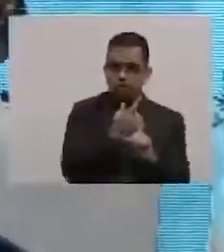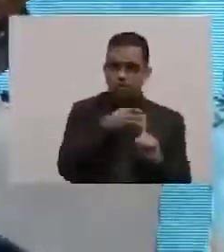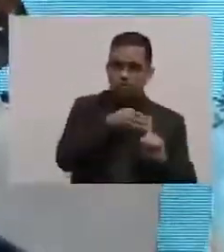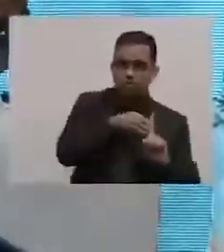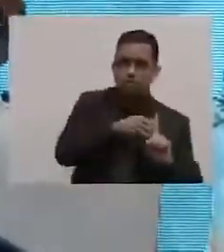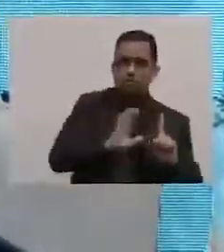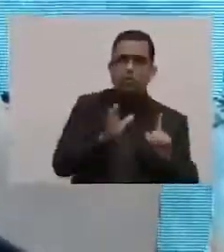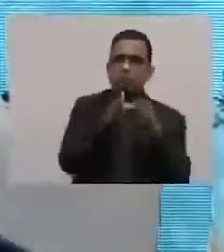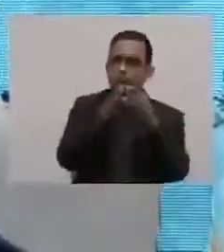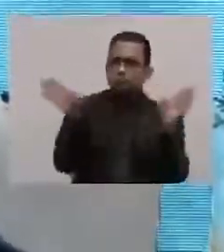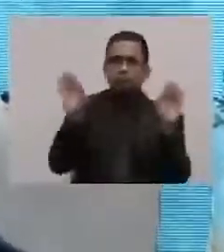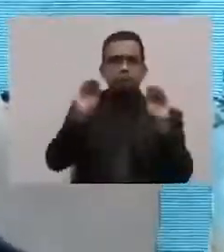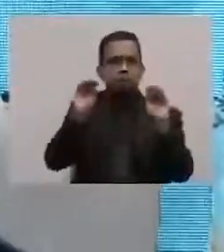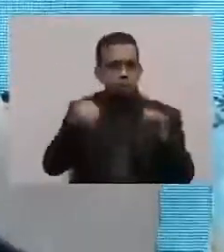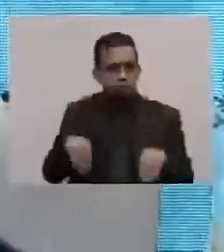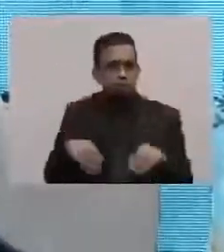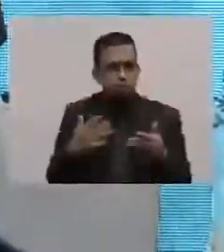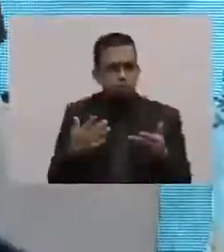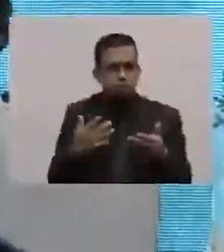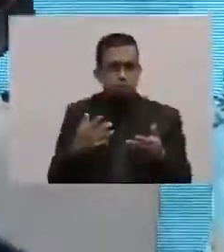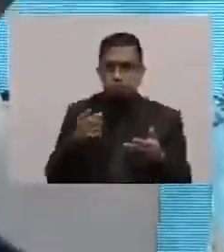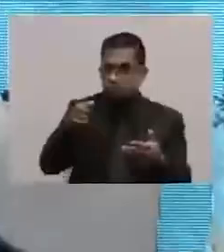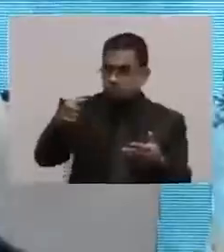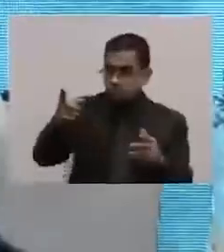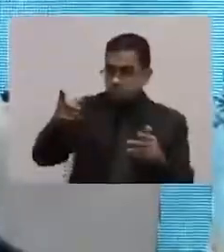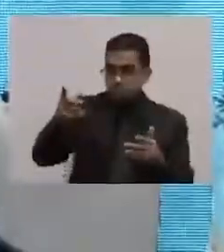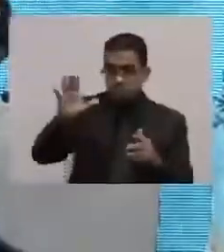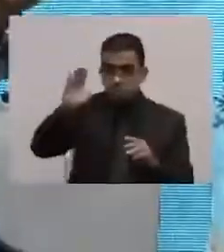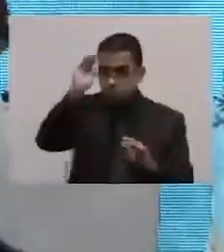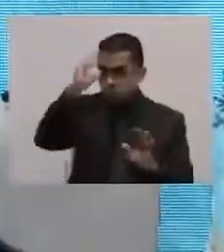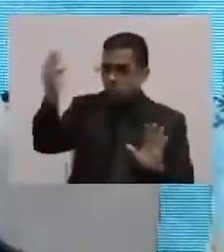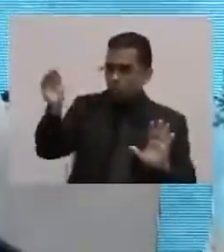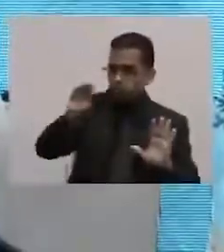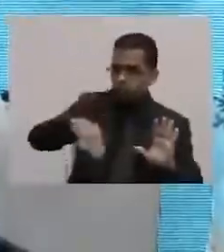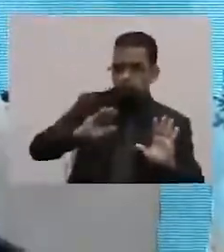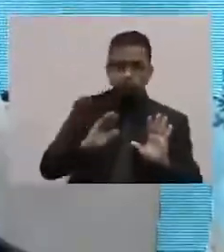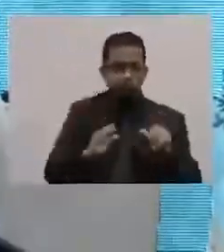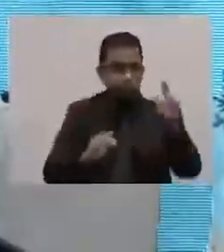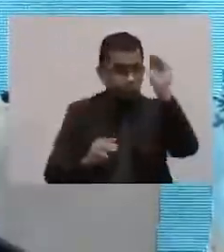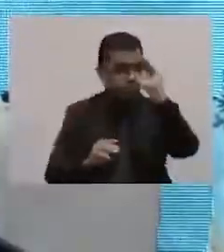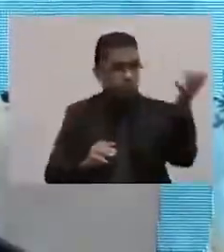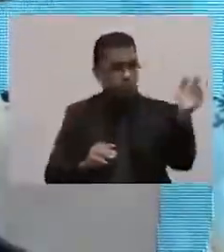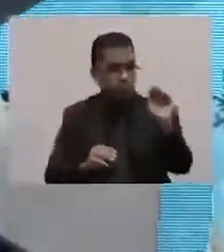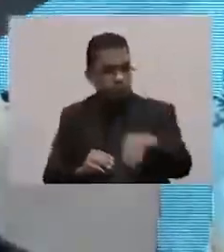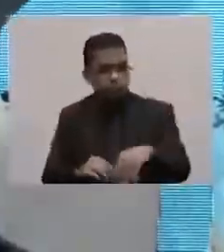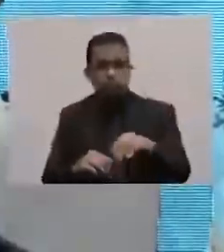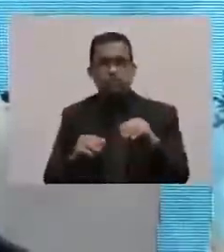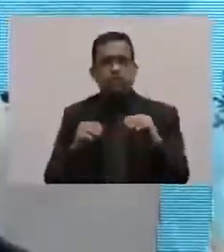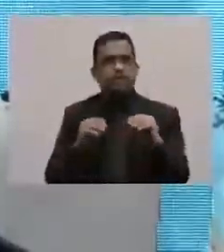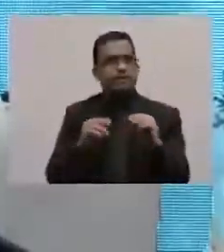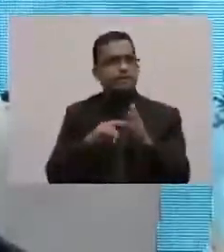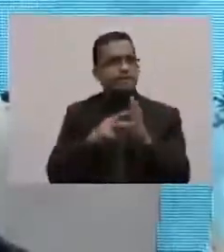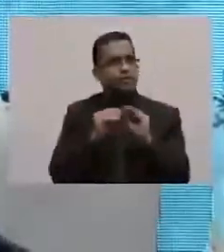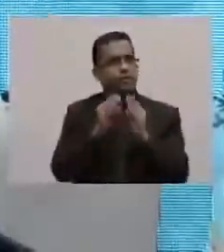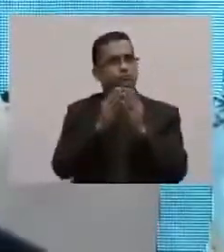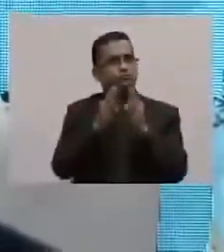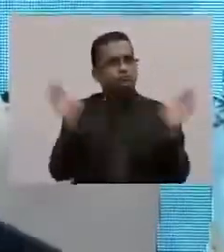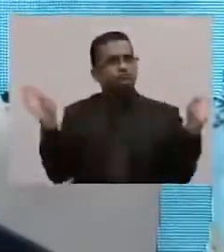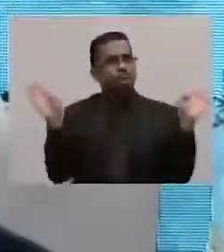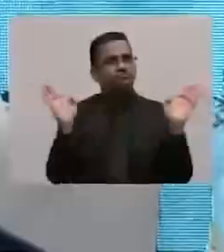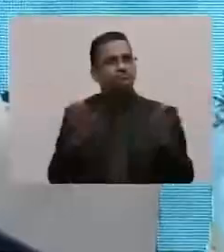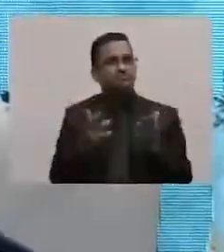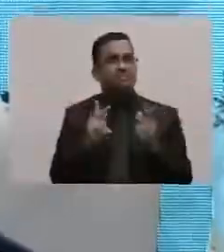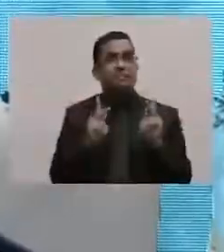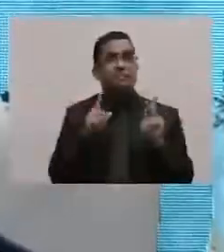estratégico yo darle espacio a la mayor cantidad de personas, porque mientras más plural la gente me percibe, más amplio es